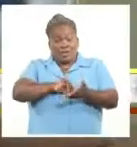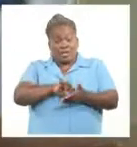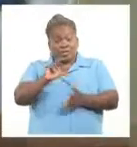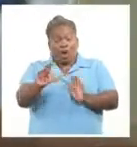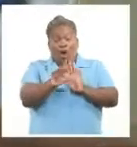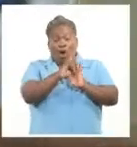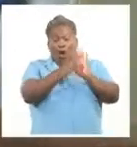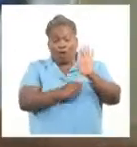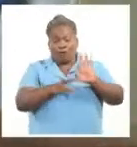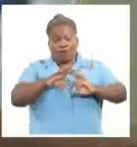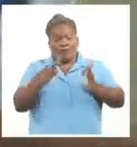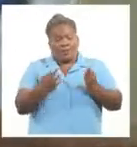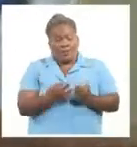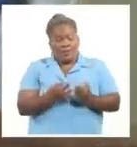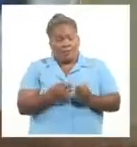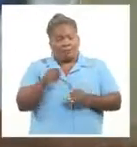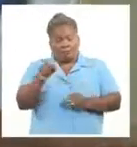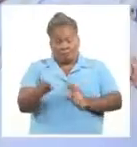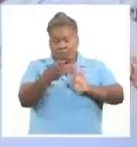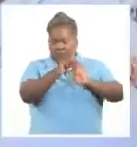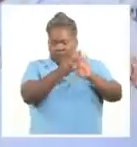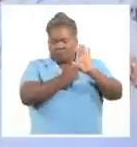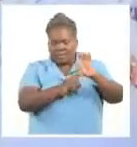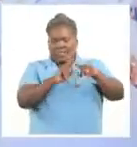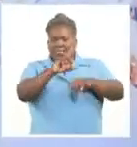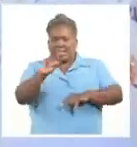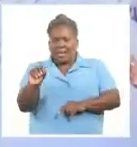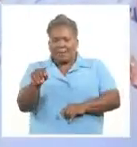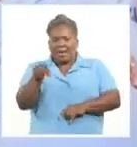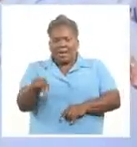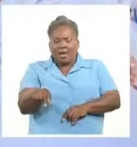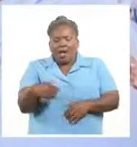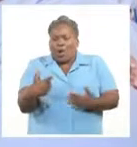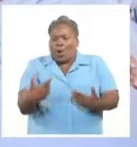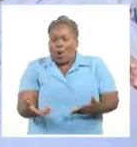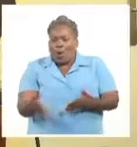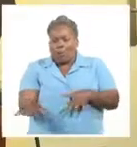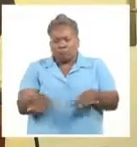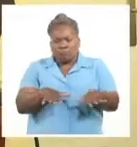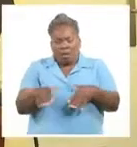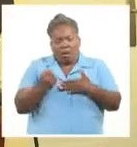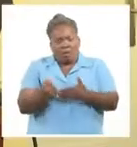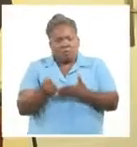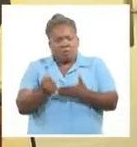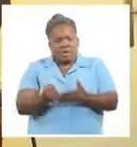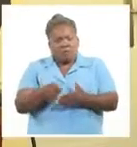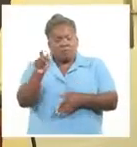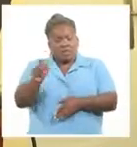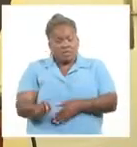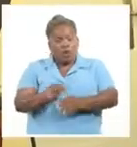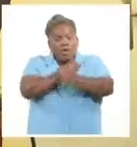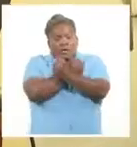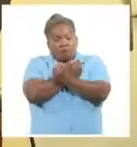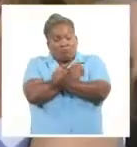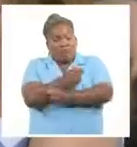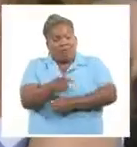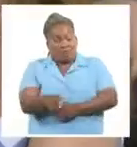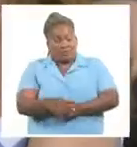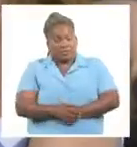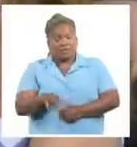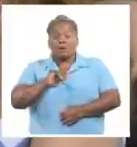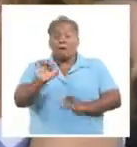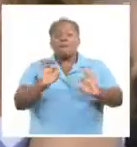las Familias. La agenda incluyó temas como los presupuestos de actuación para apoyar a las personas en situación de vulnerabilidad, la